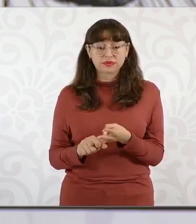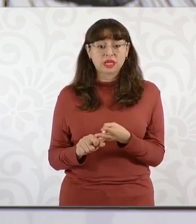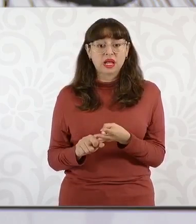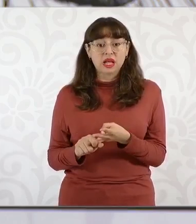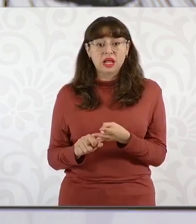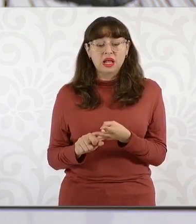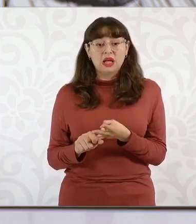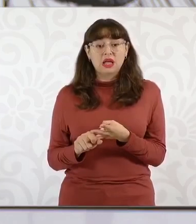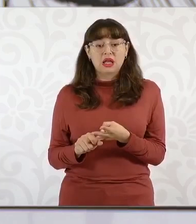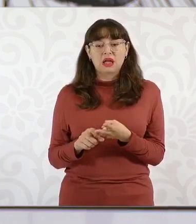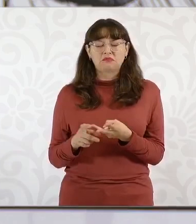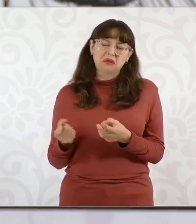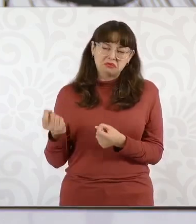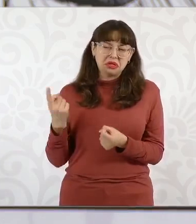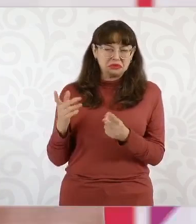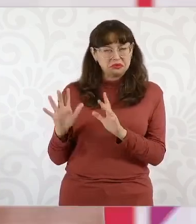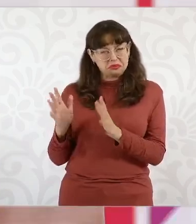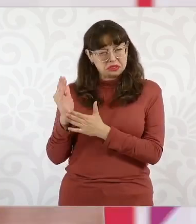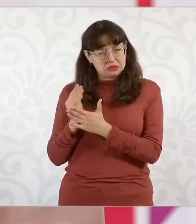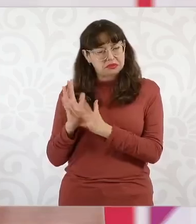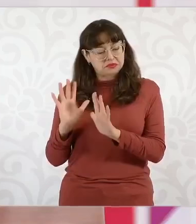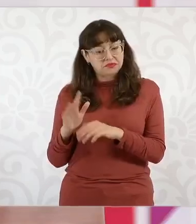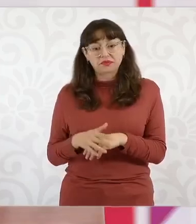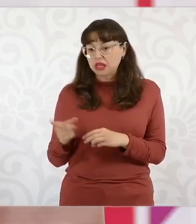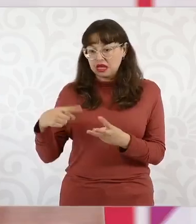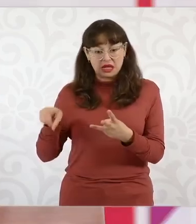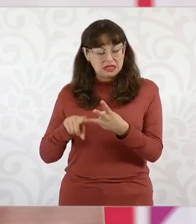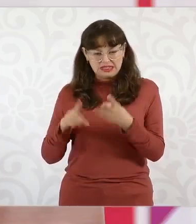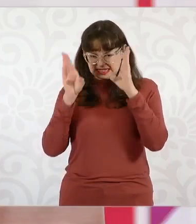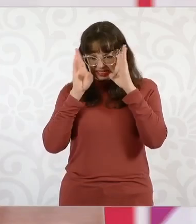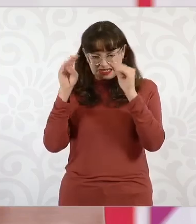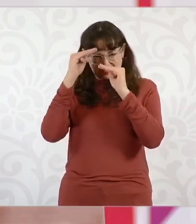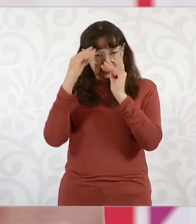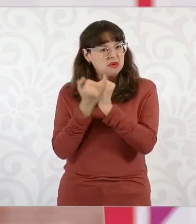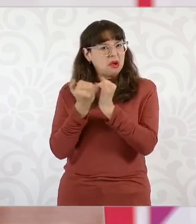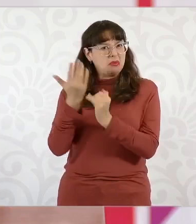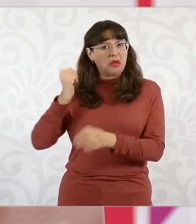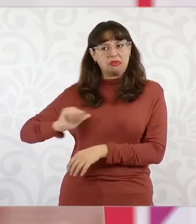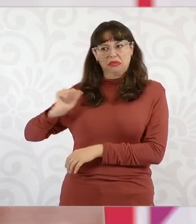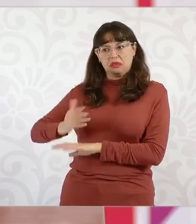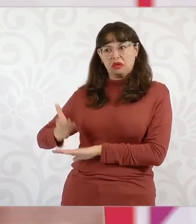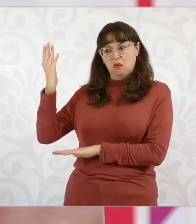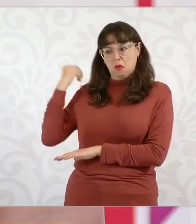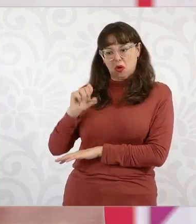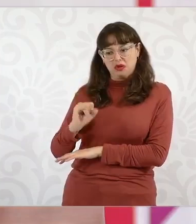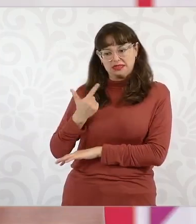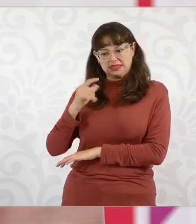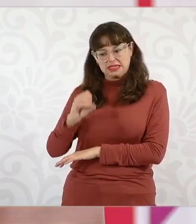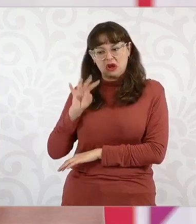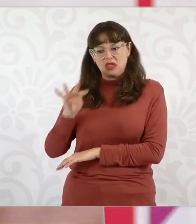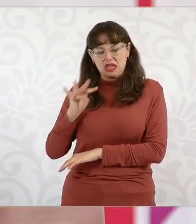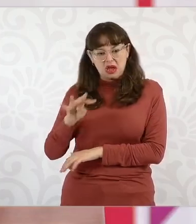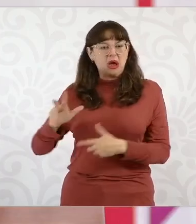La derecha en México pues está muy vinculada al conservadurismo del siglo XIX, a las prácticas